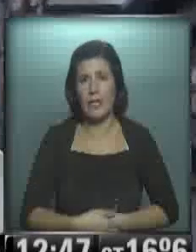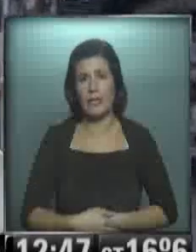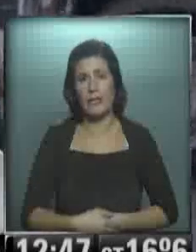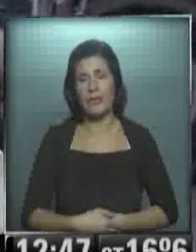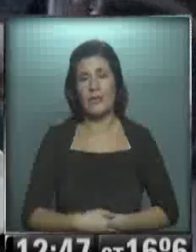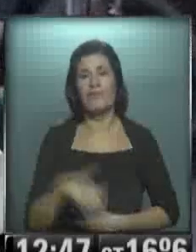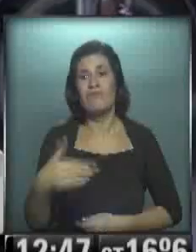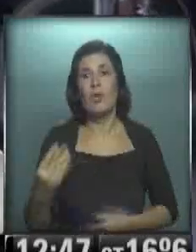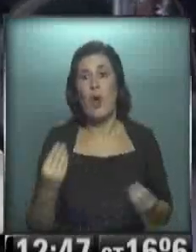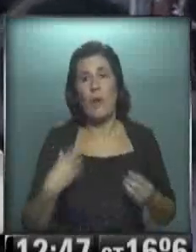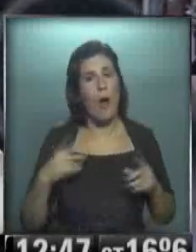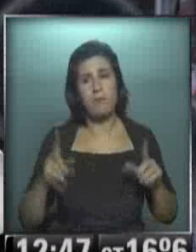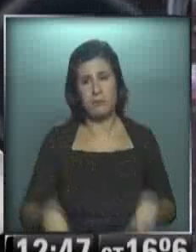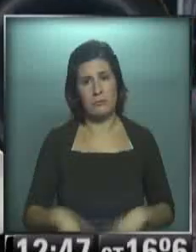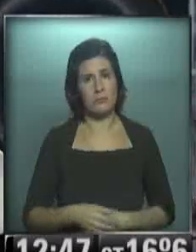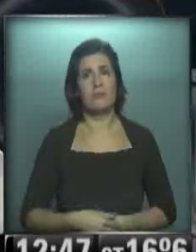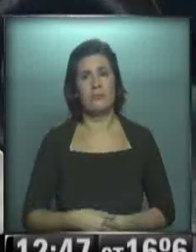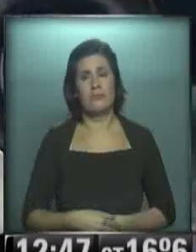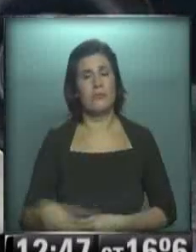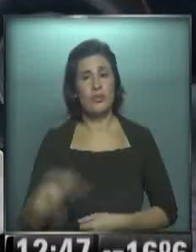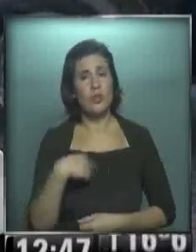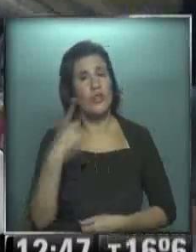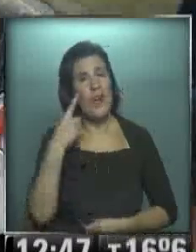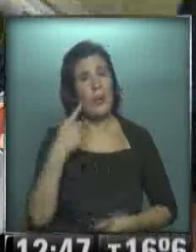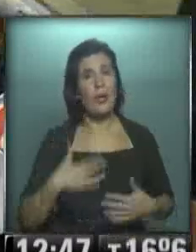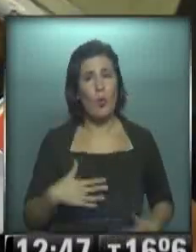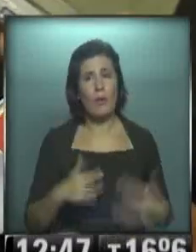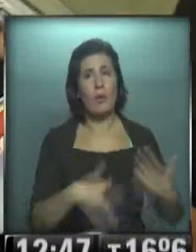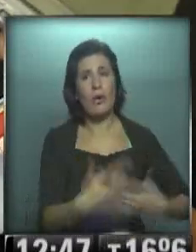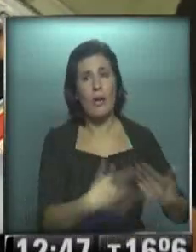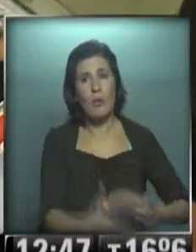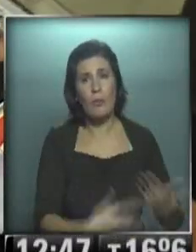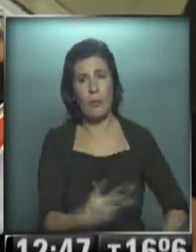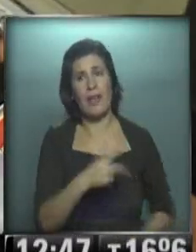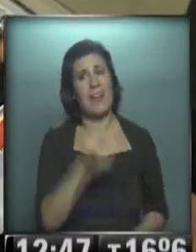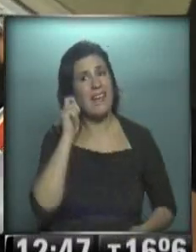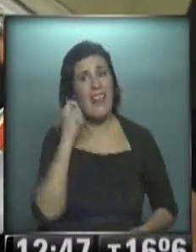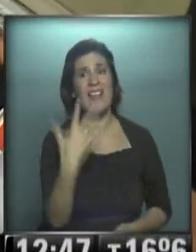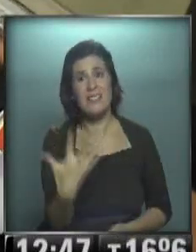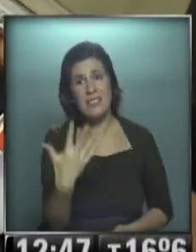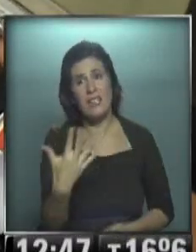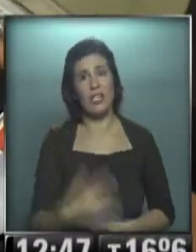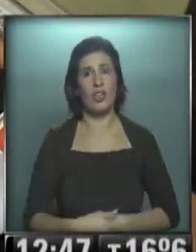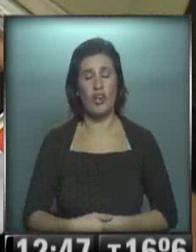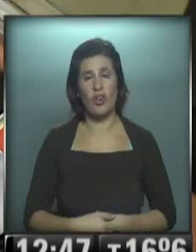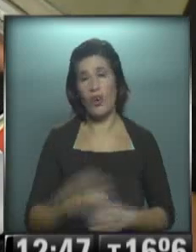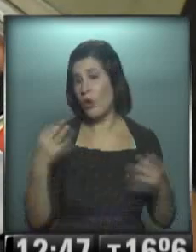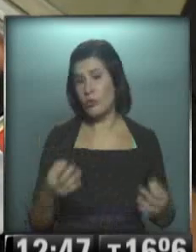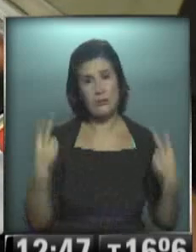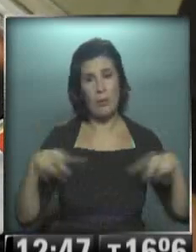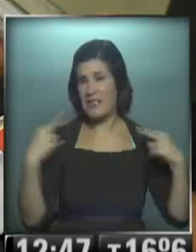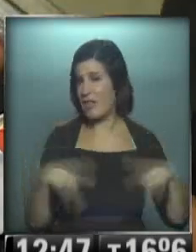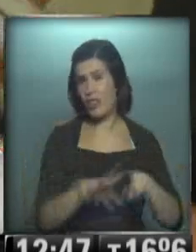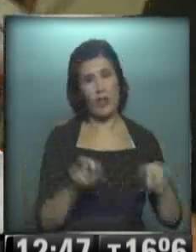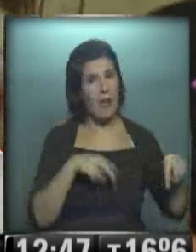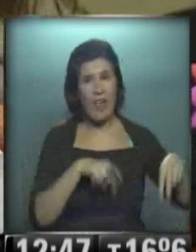pronóstico reservado. Estamos todos a la espera de la recuperación de esta nenita de tan solo 5 años que paseaba con su hermano